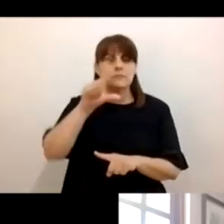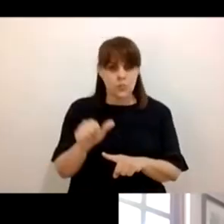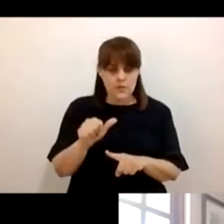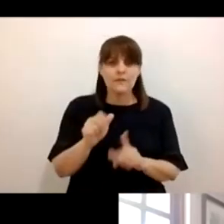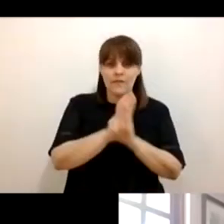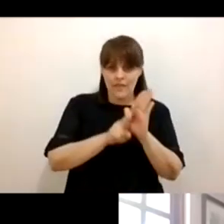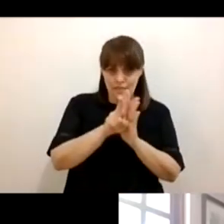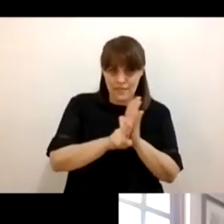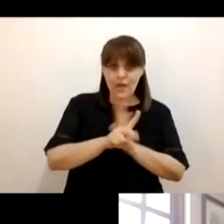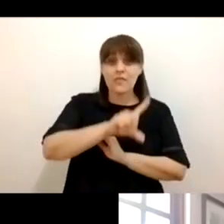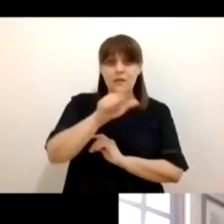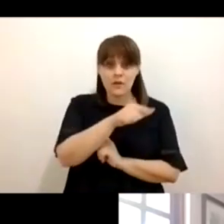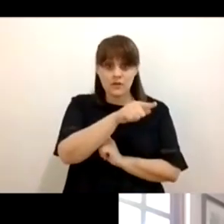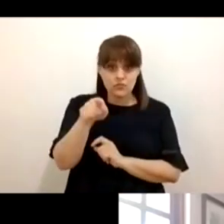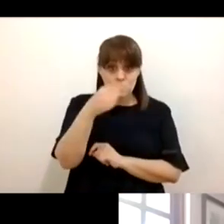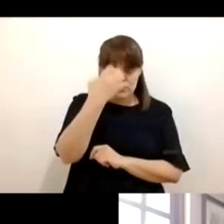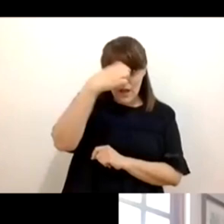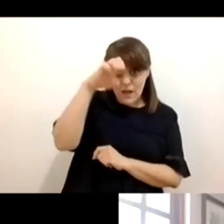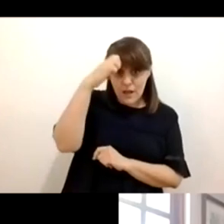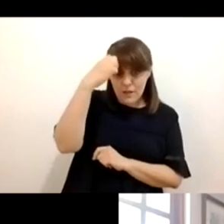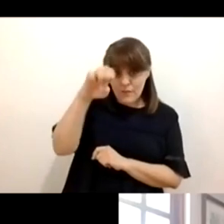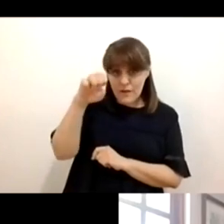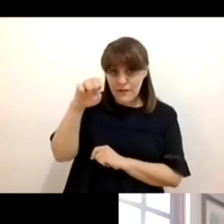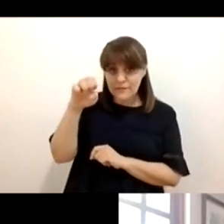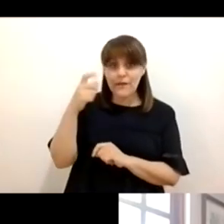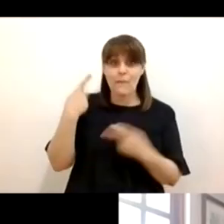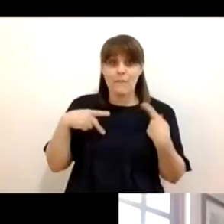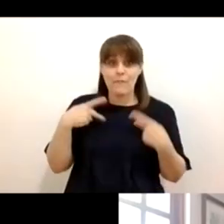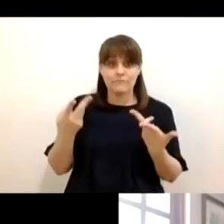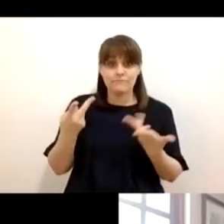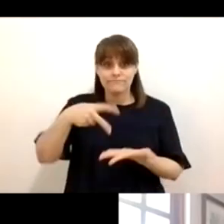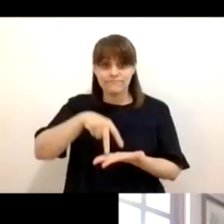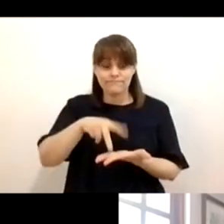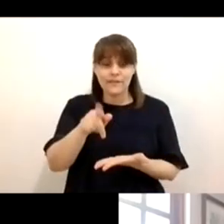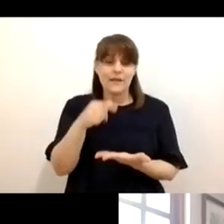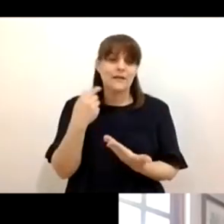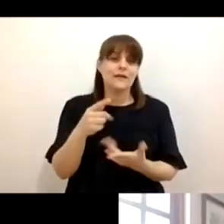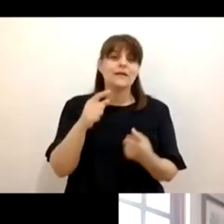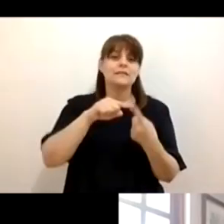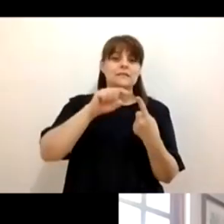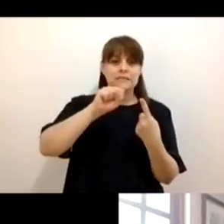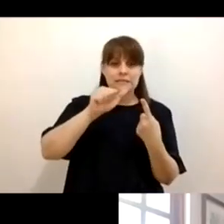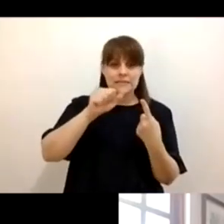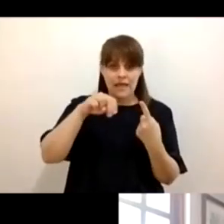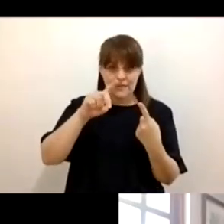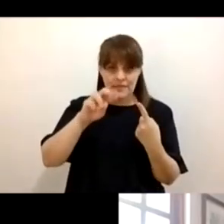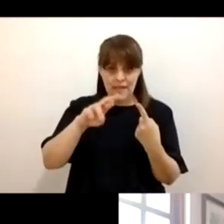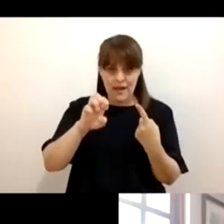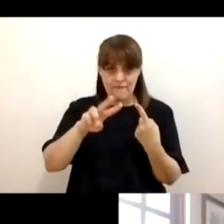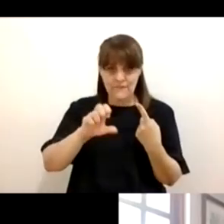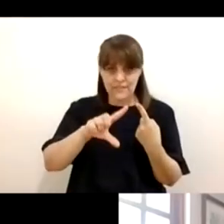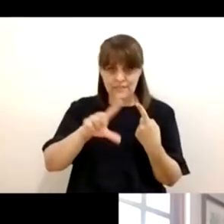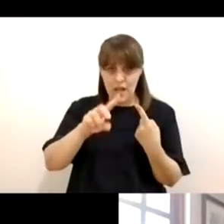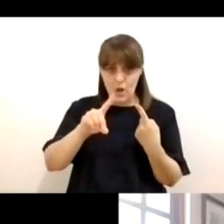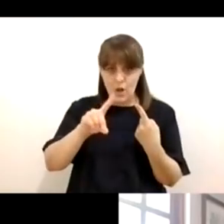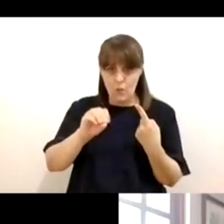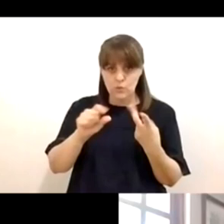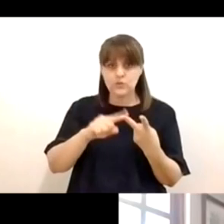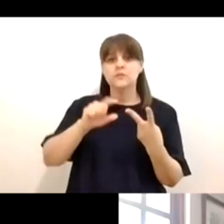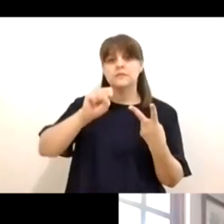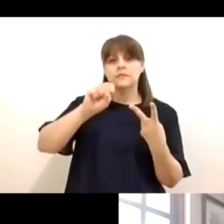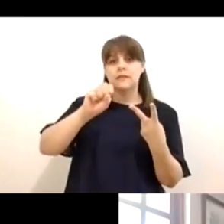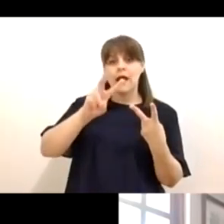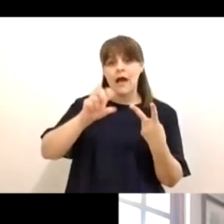privilegio de escuchar a estos expertos vamos a tener a Sandra villalobos a aranzasú alonso y a alejandro cuciano beach